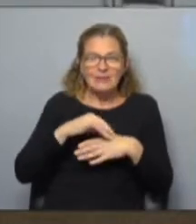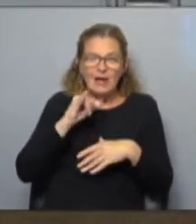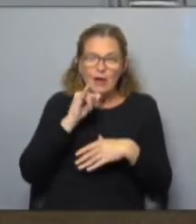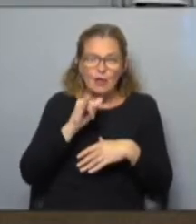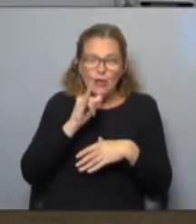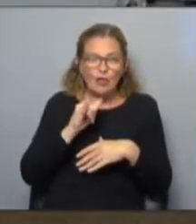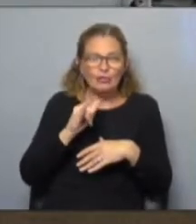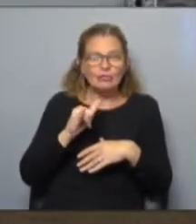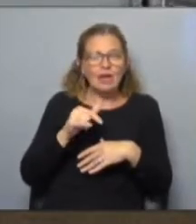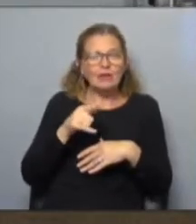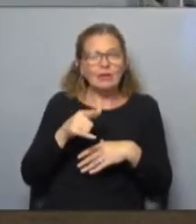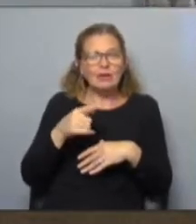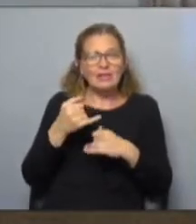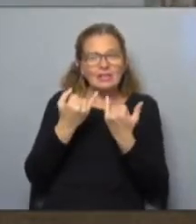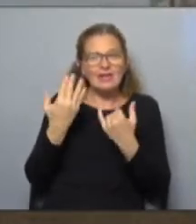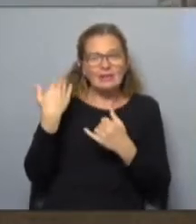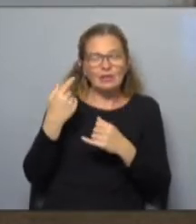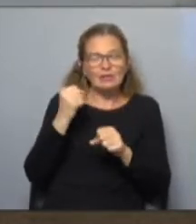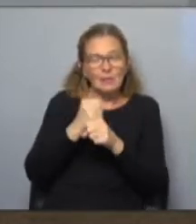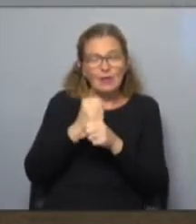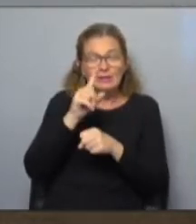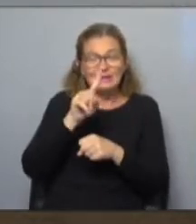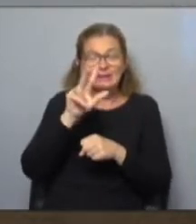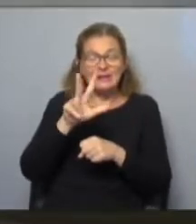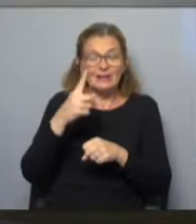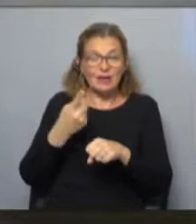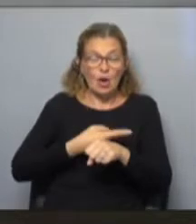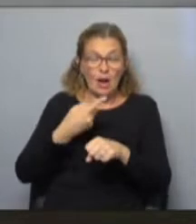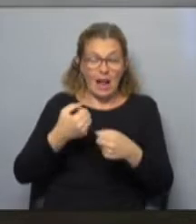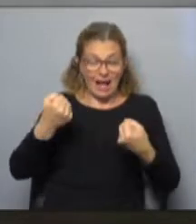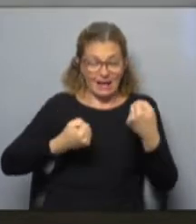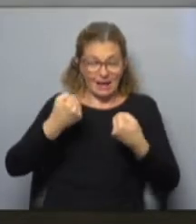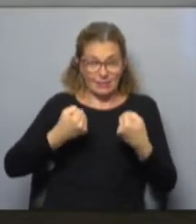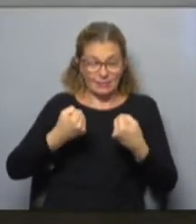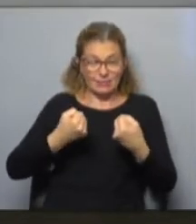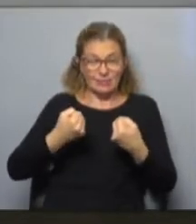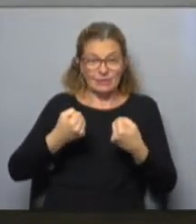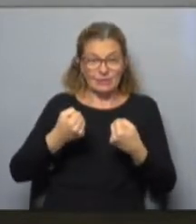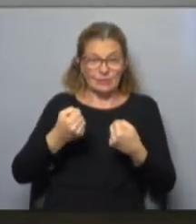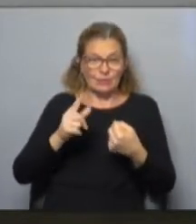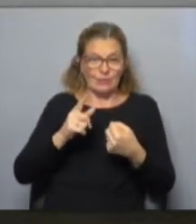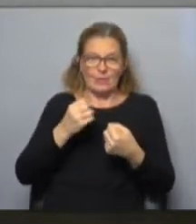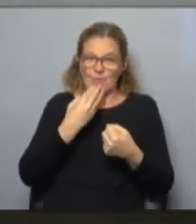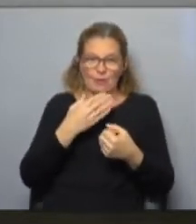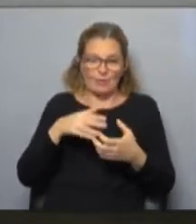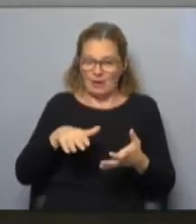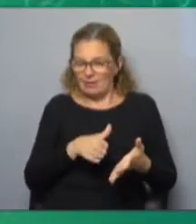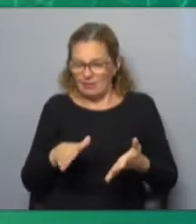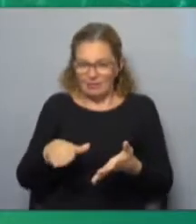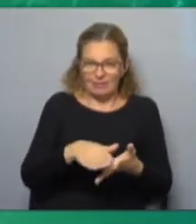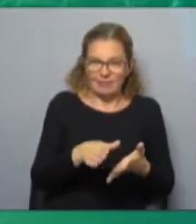contaron que el día anterior había trabajado 13 horas y que la camioneta que tenía a disposición, una Renault Kangoo, no era apta para esos terrenos.